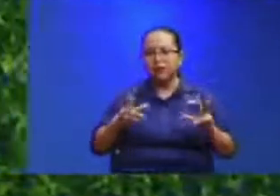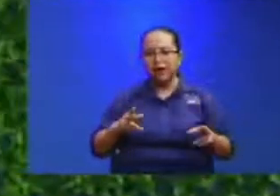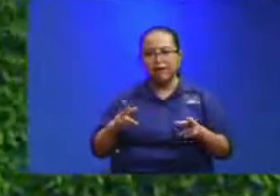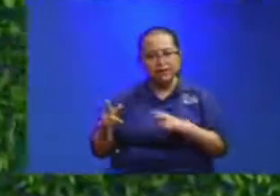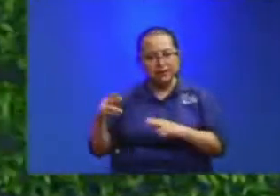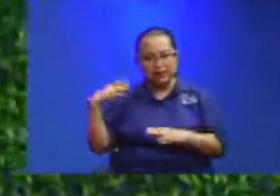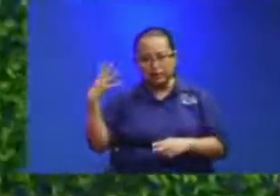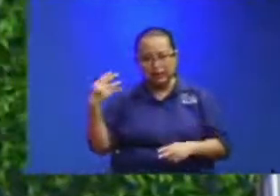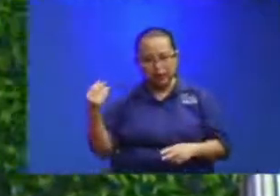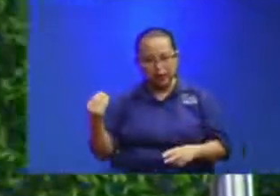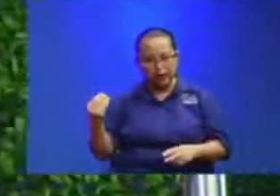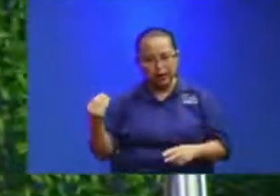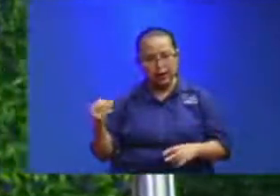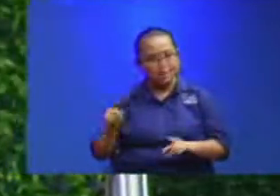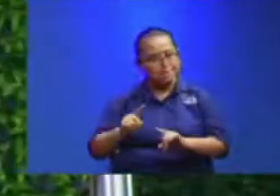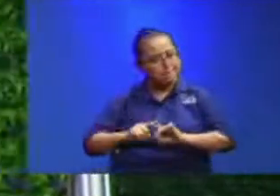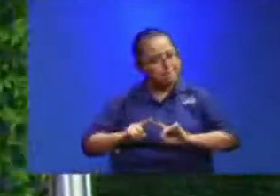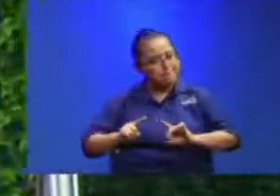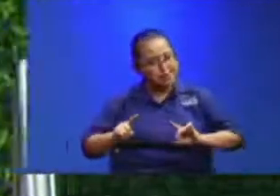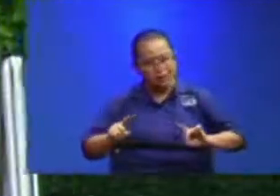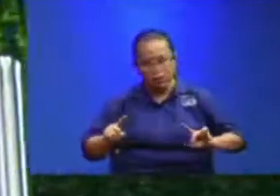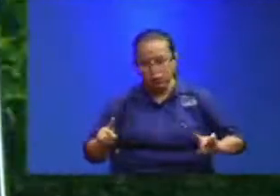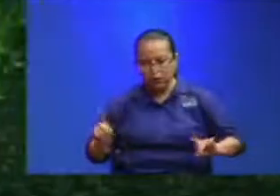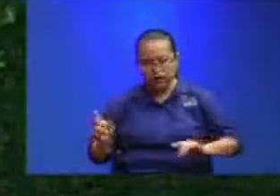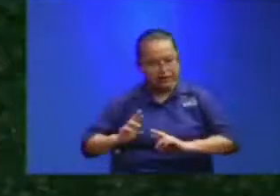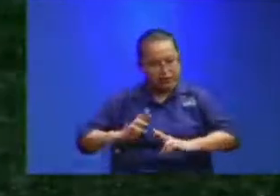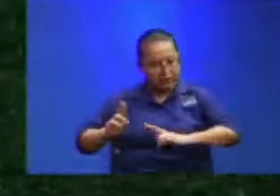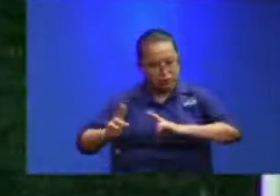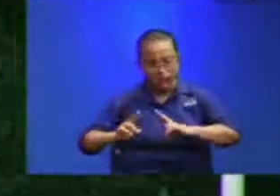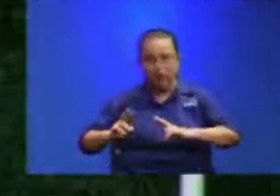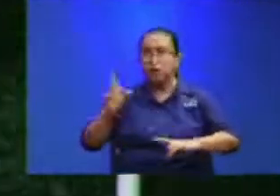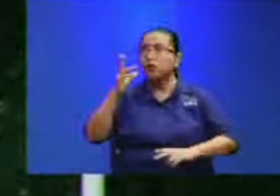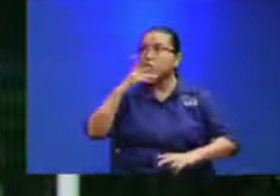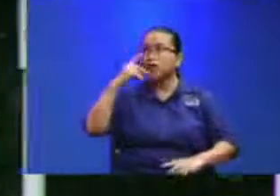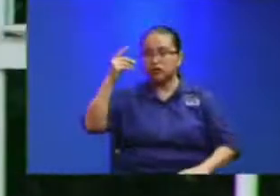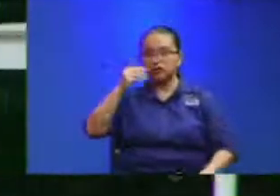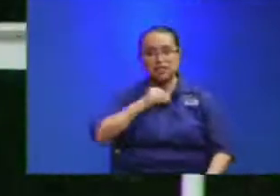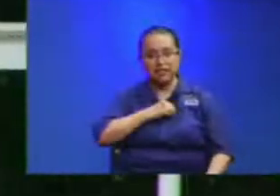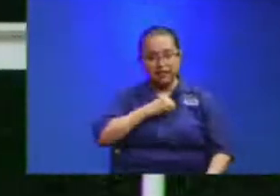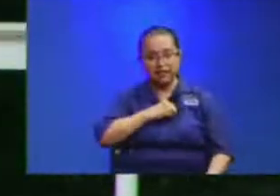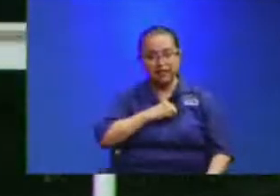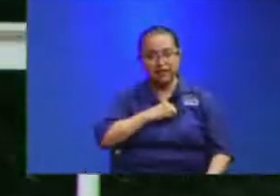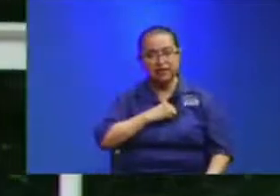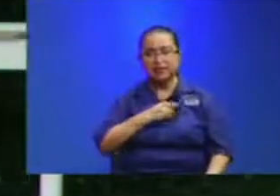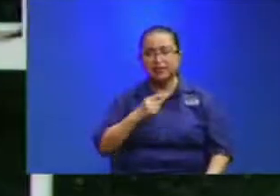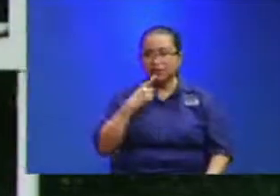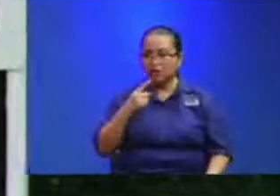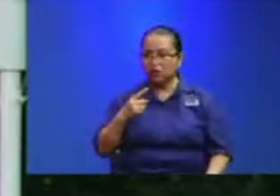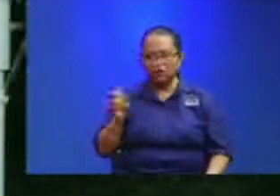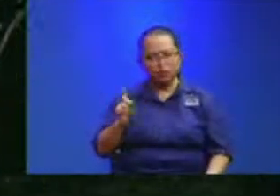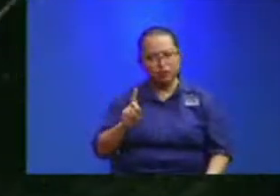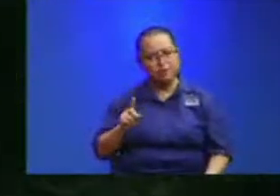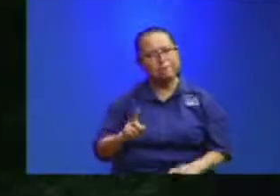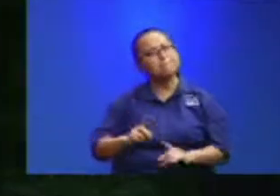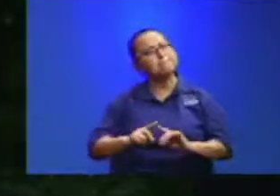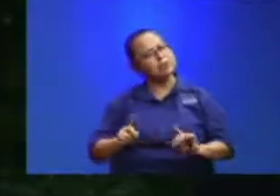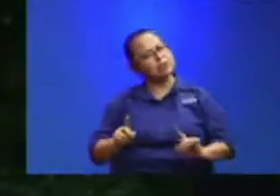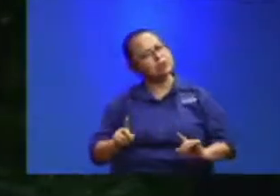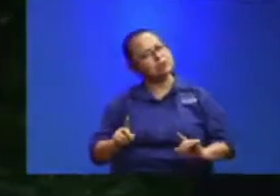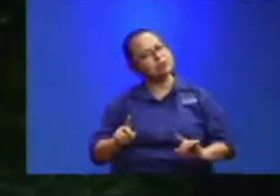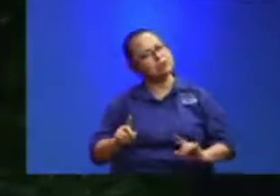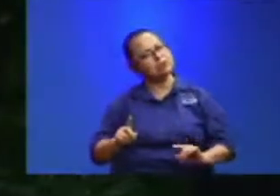pero que no corresponden con lo que dios quería y entonces se negó y les dijo pero saben que